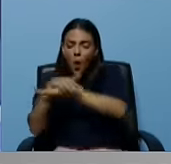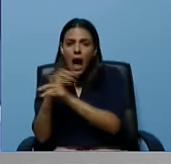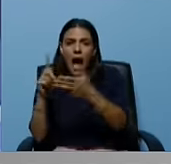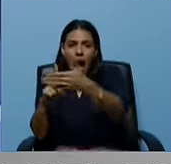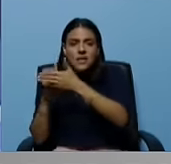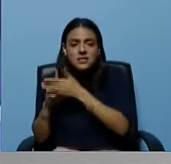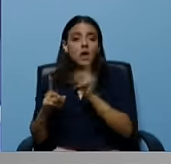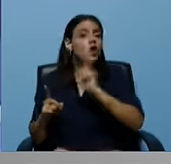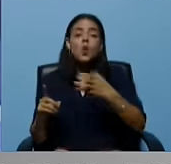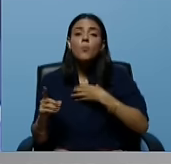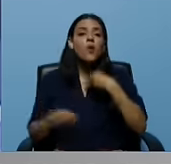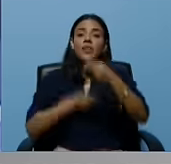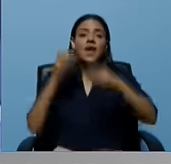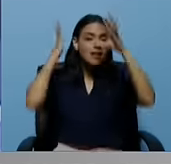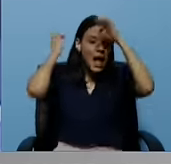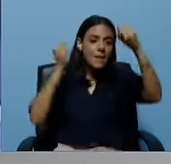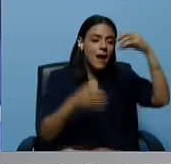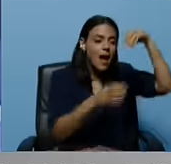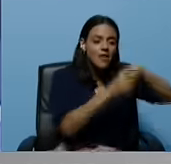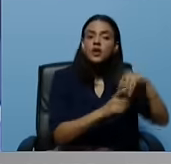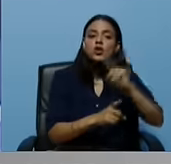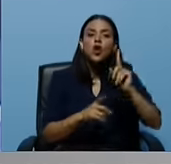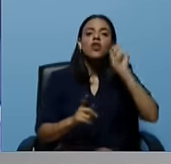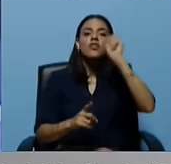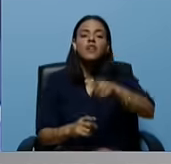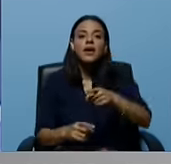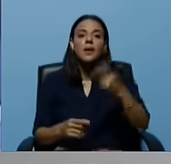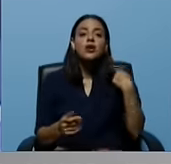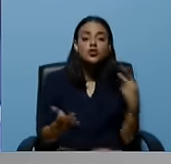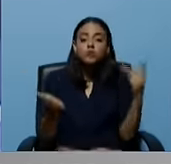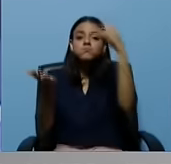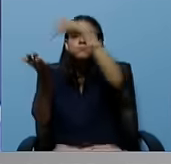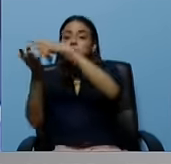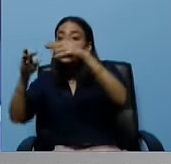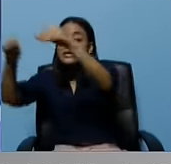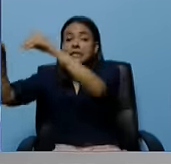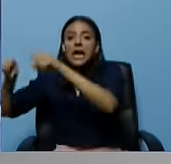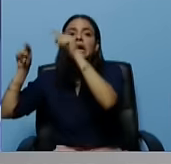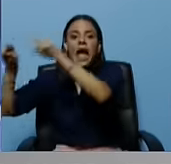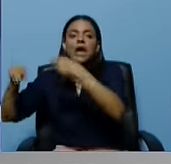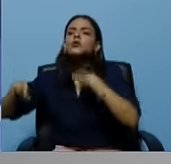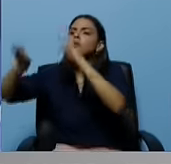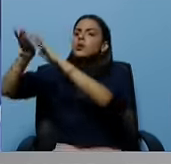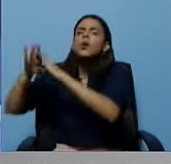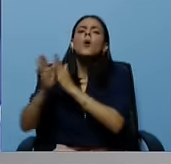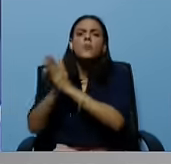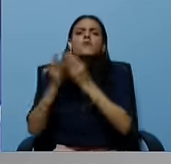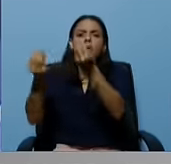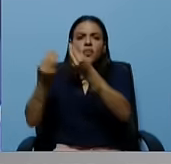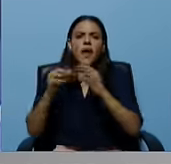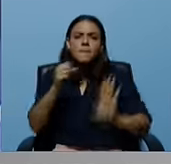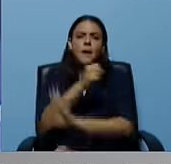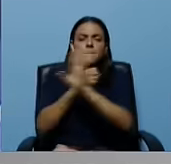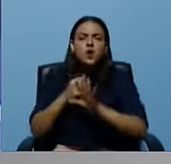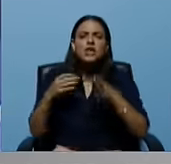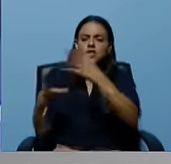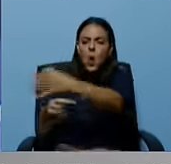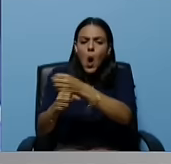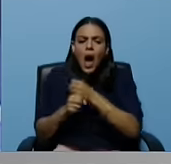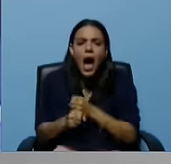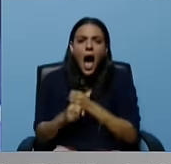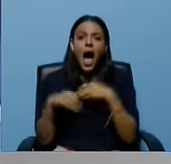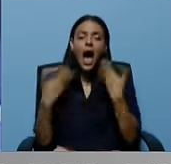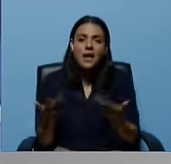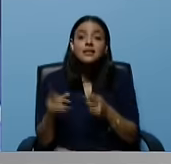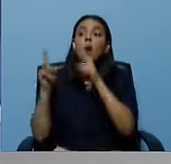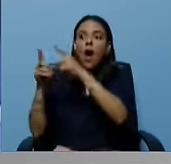correspondiente en el país. No, tiene que llegar al territorio europeo, al territorio español, y desde allí hacer